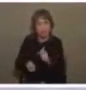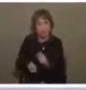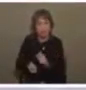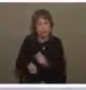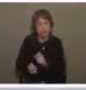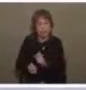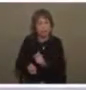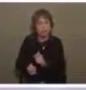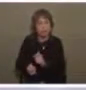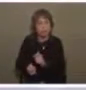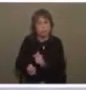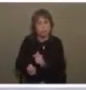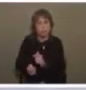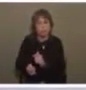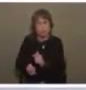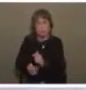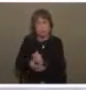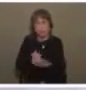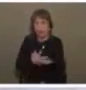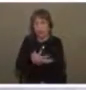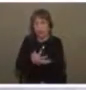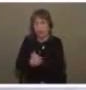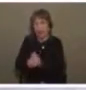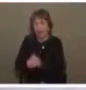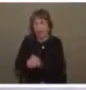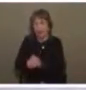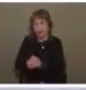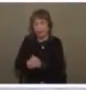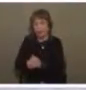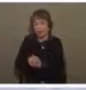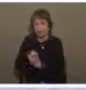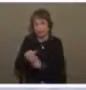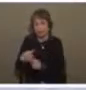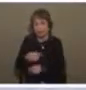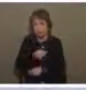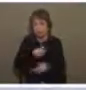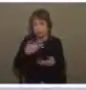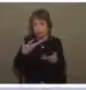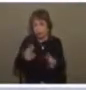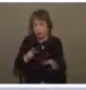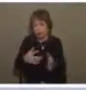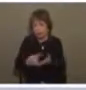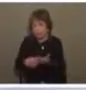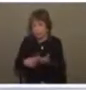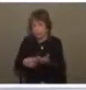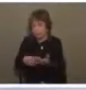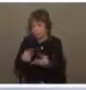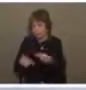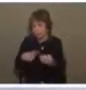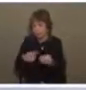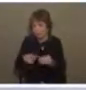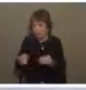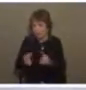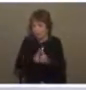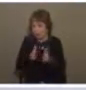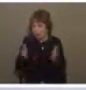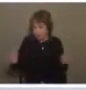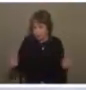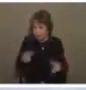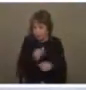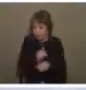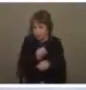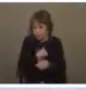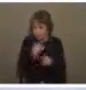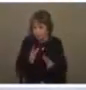Varios hablaron sobre dónde estaba la cantidad de empleos públicos antes y dónde estábamos ahora y dónde estábamos en términos